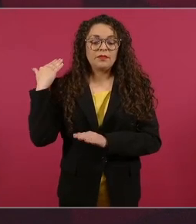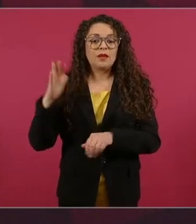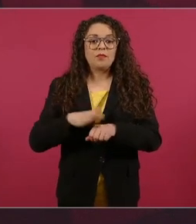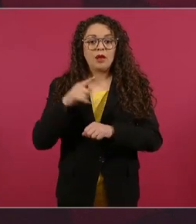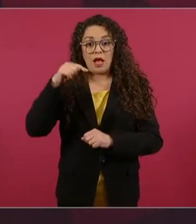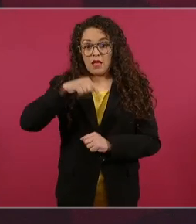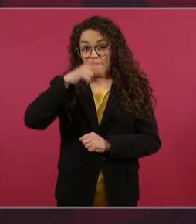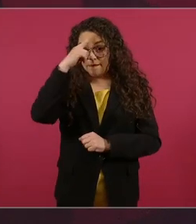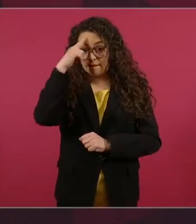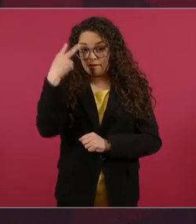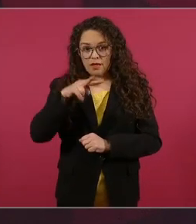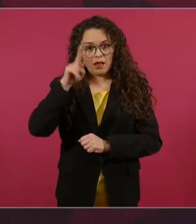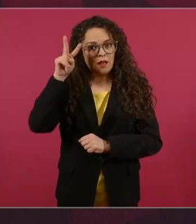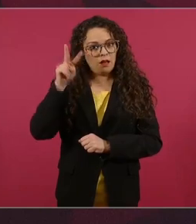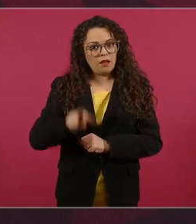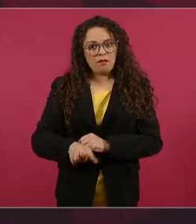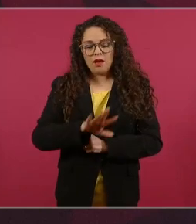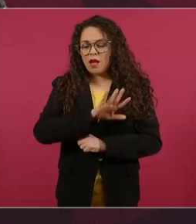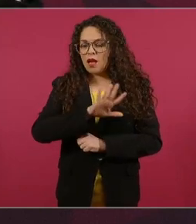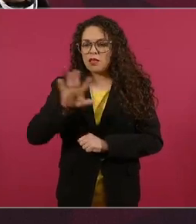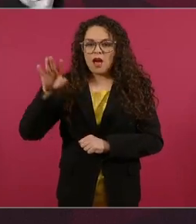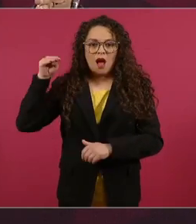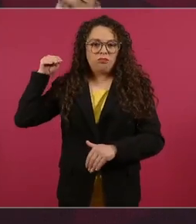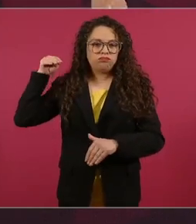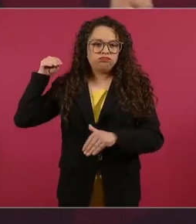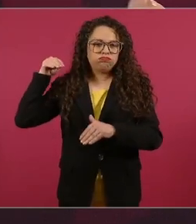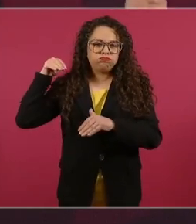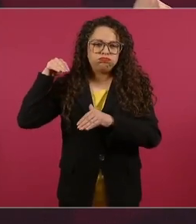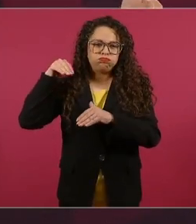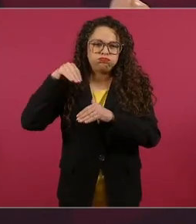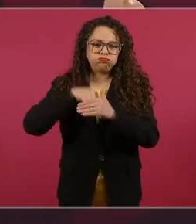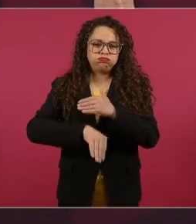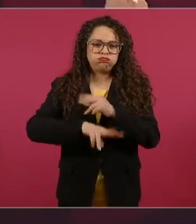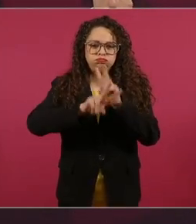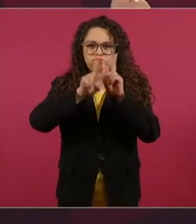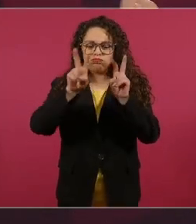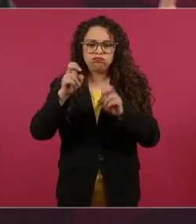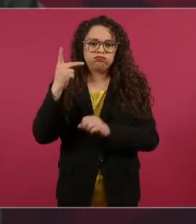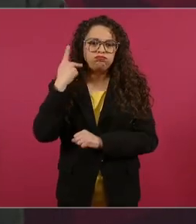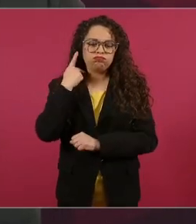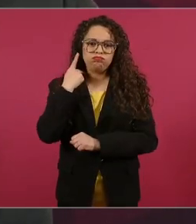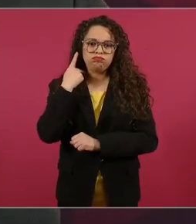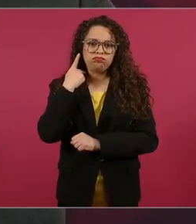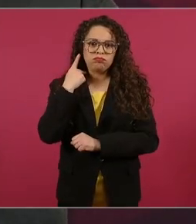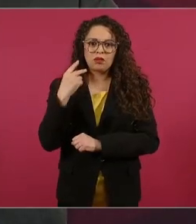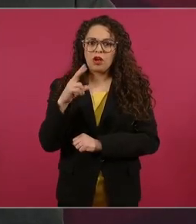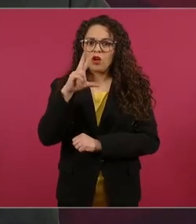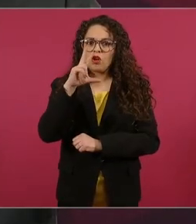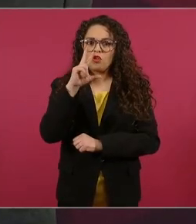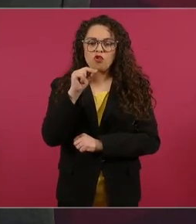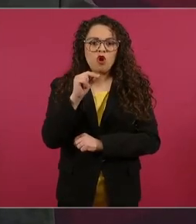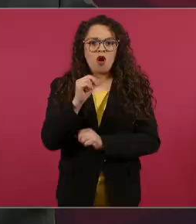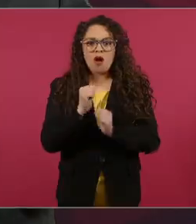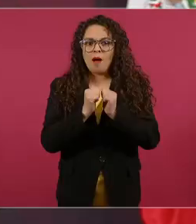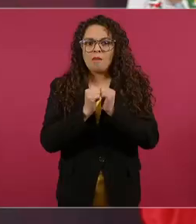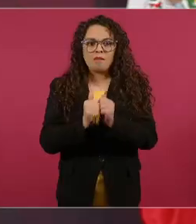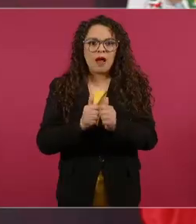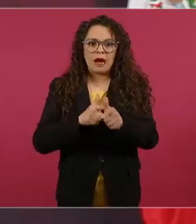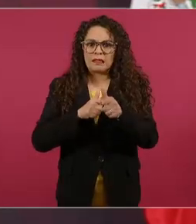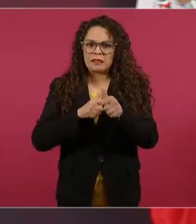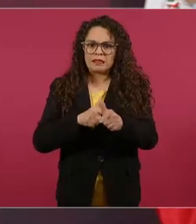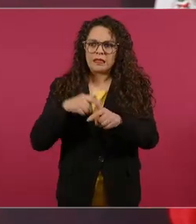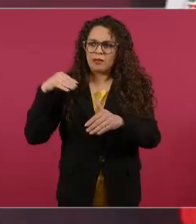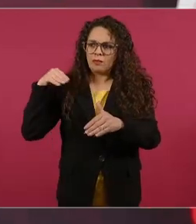estaba viviendo una decadencia, un proceso de degradación progresivo, no solo una crisis